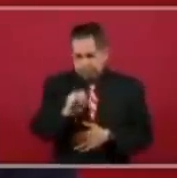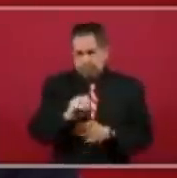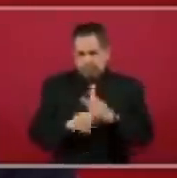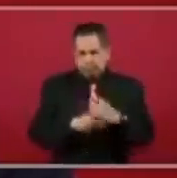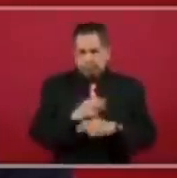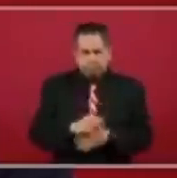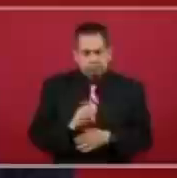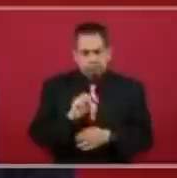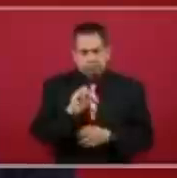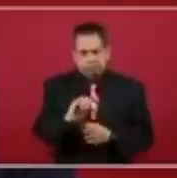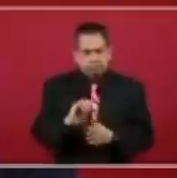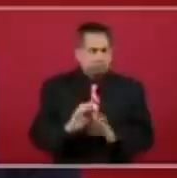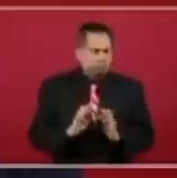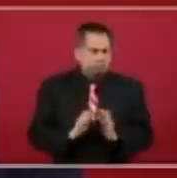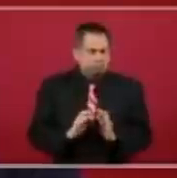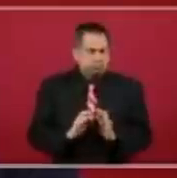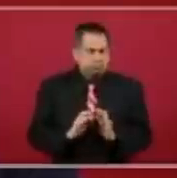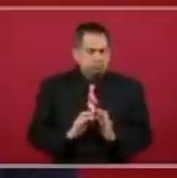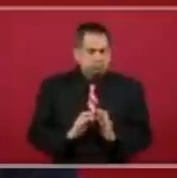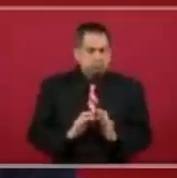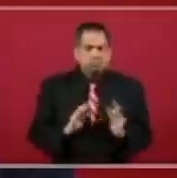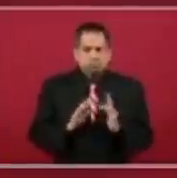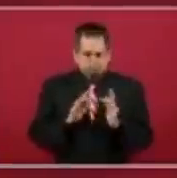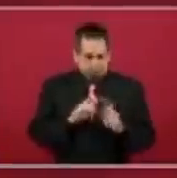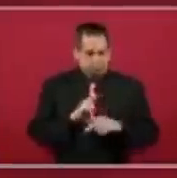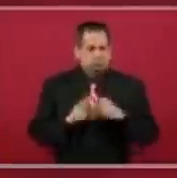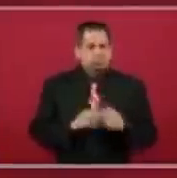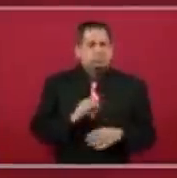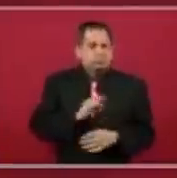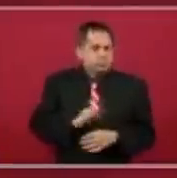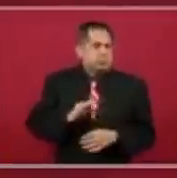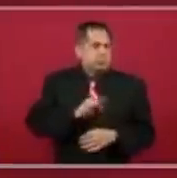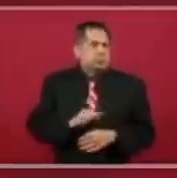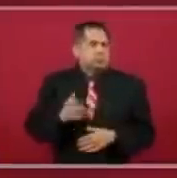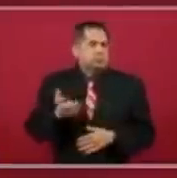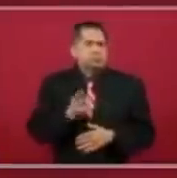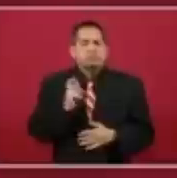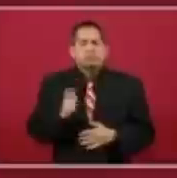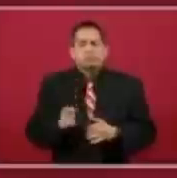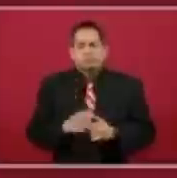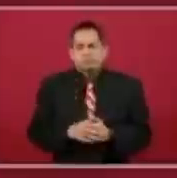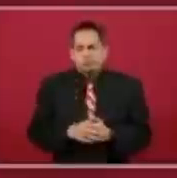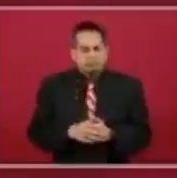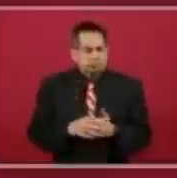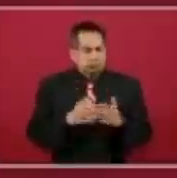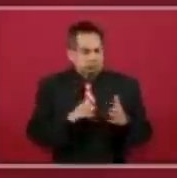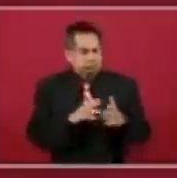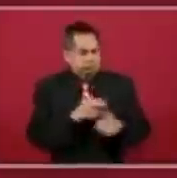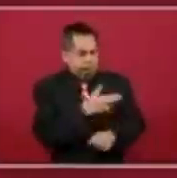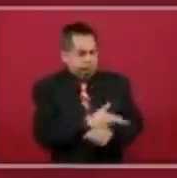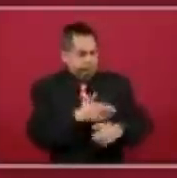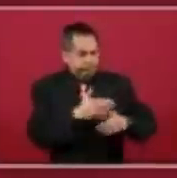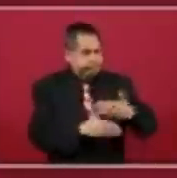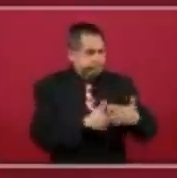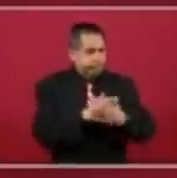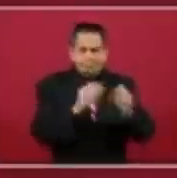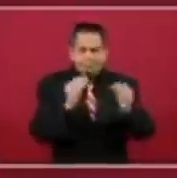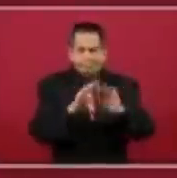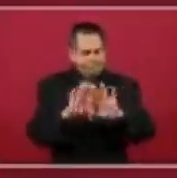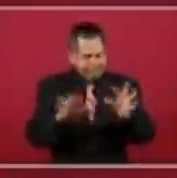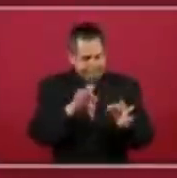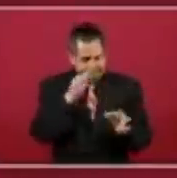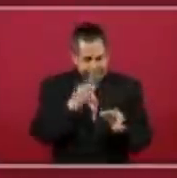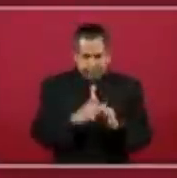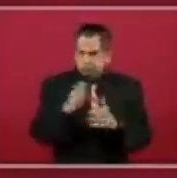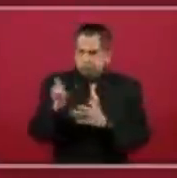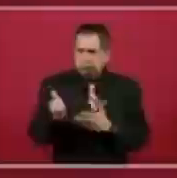sí, estamos en condiciones de liberar procesos, de no litigar